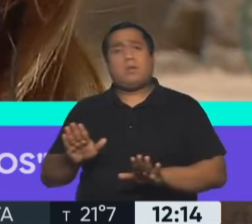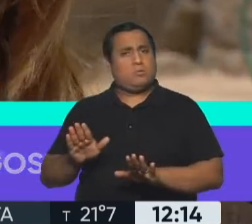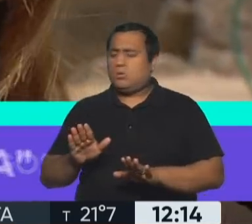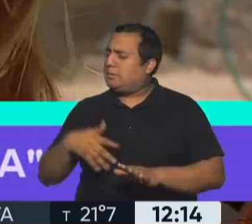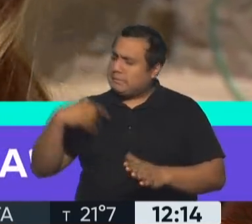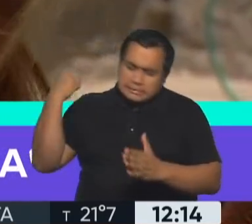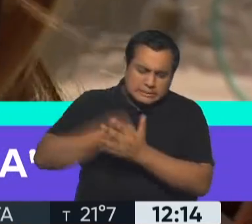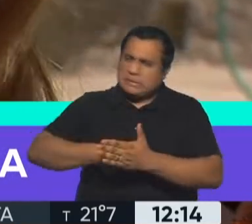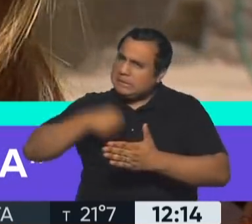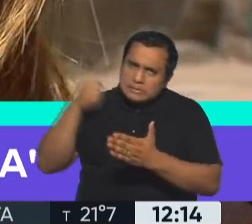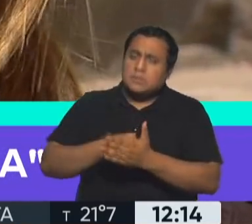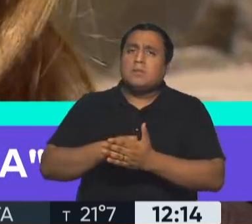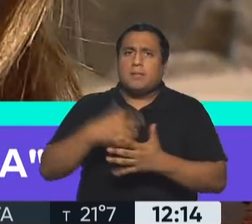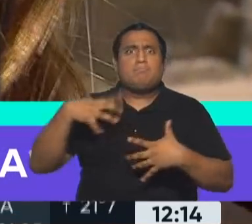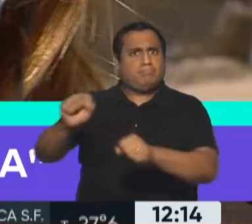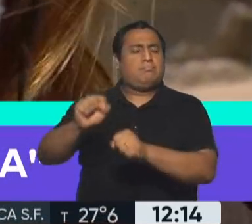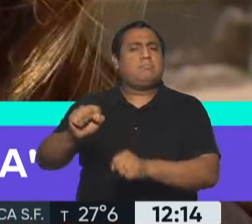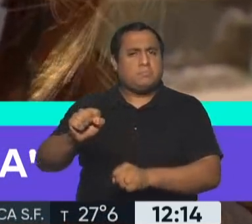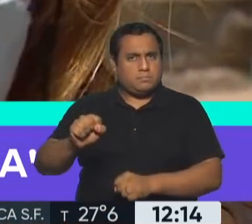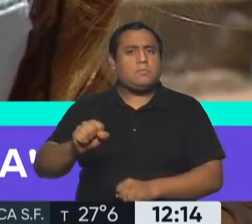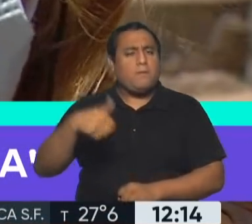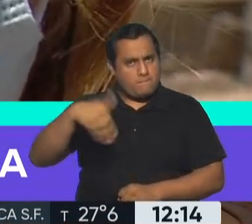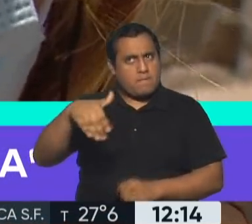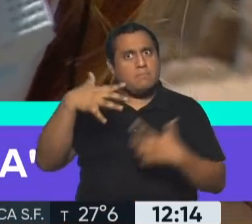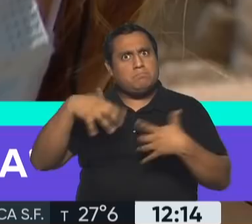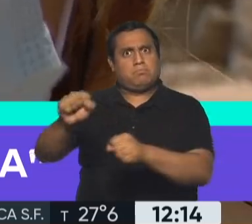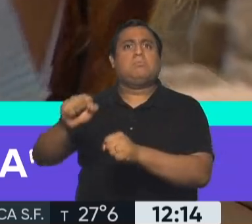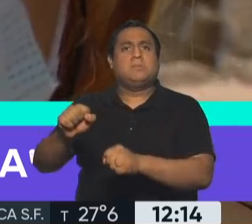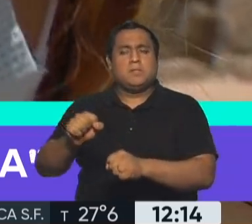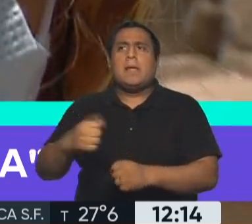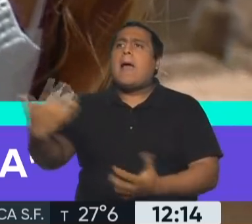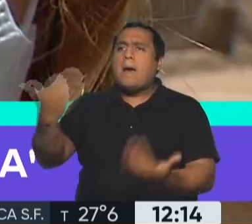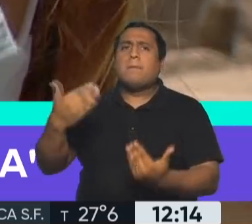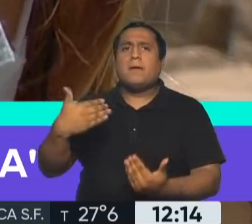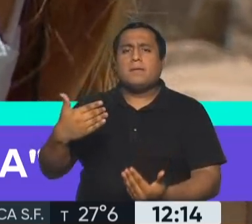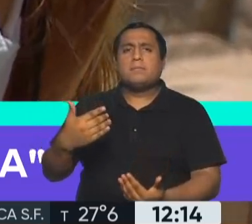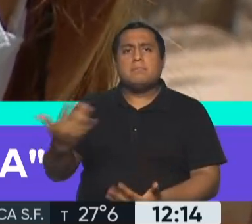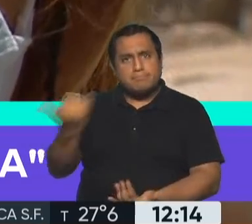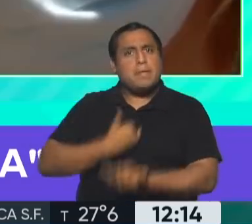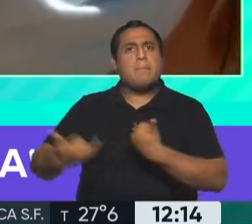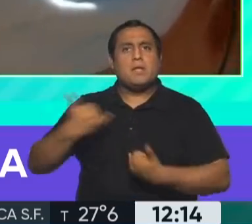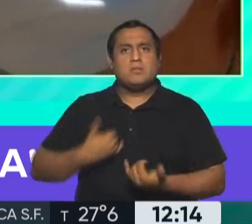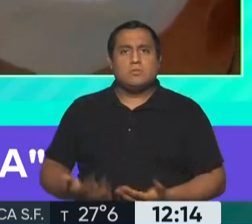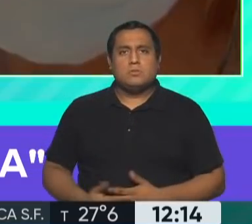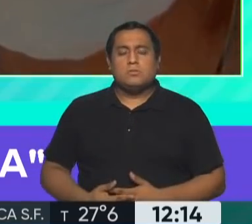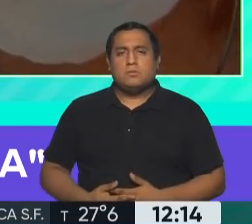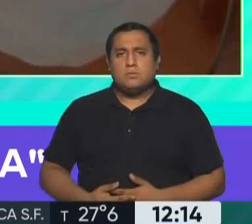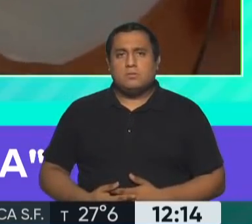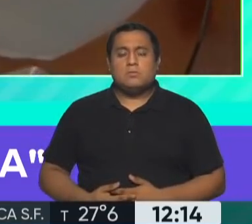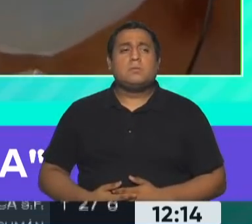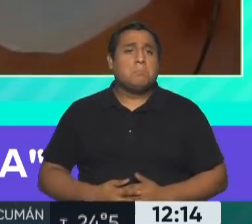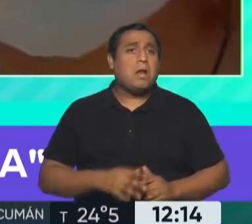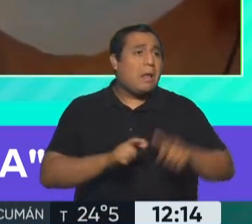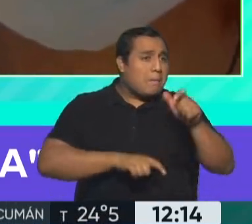mover cielo y tierra, pero van a aparecer. Cintia. Y quiero que alguien venga y me dé una explicación. Está muy bien. Cintia, por un lado, ¿hay testigos